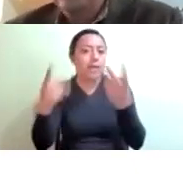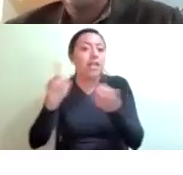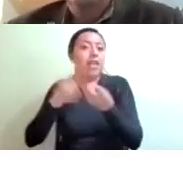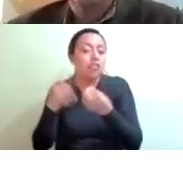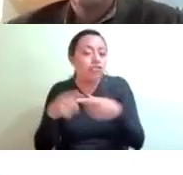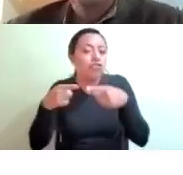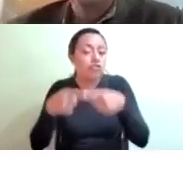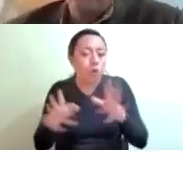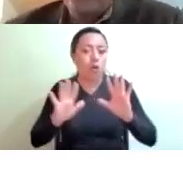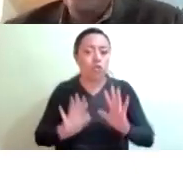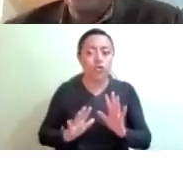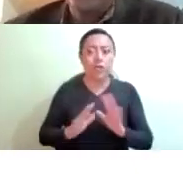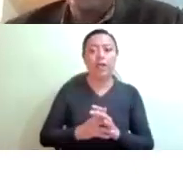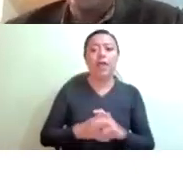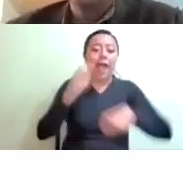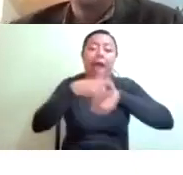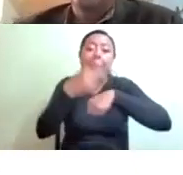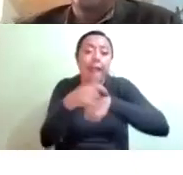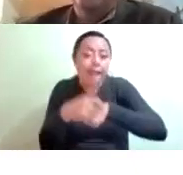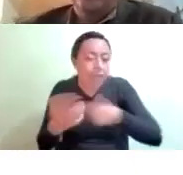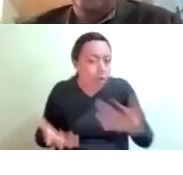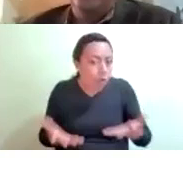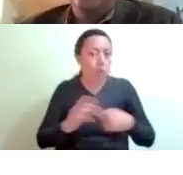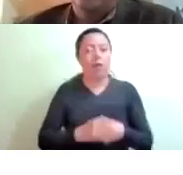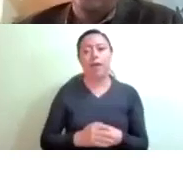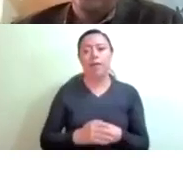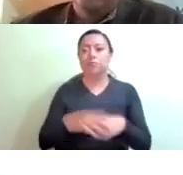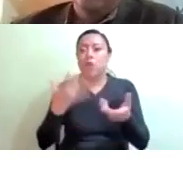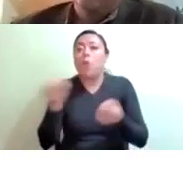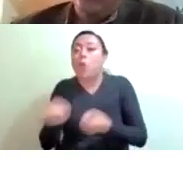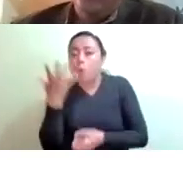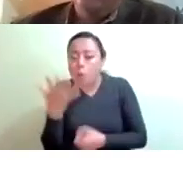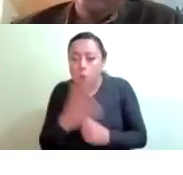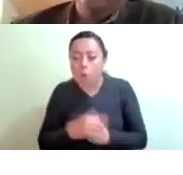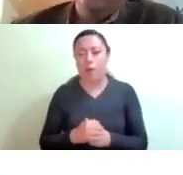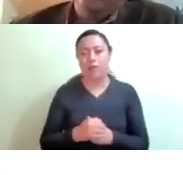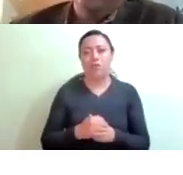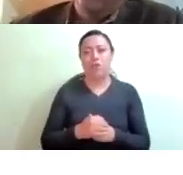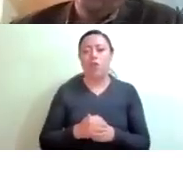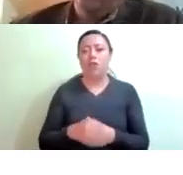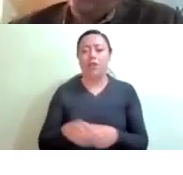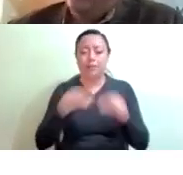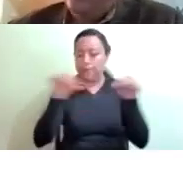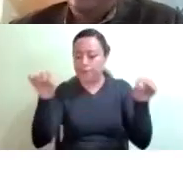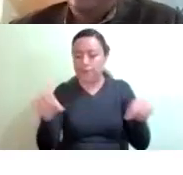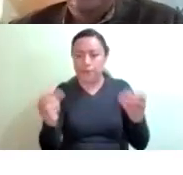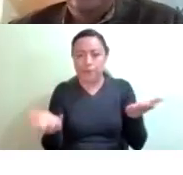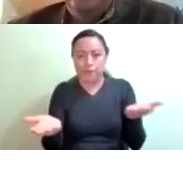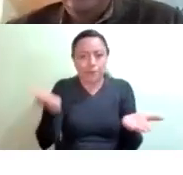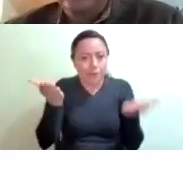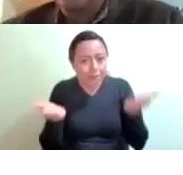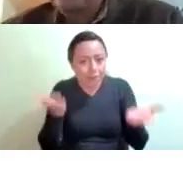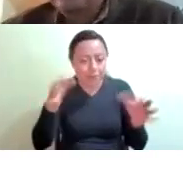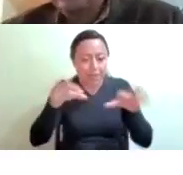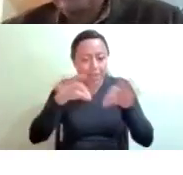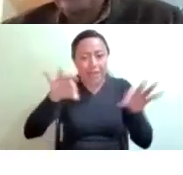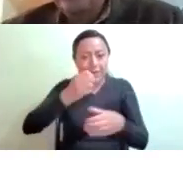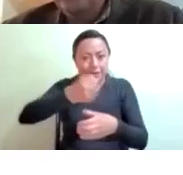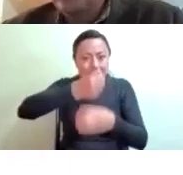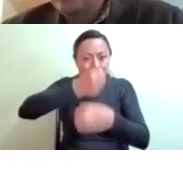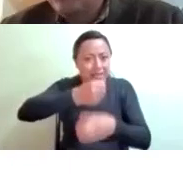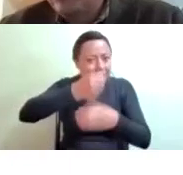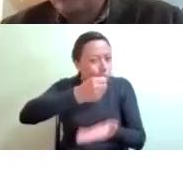fiscales dicen es que hay que armar el caso y presentarlo. Y es la policía, podría armar el caso, la policía preventiva